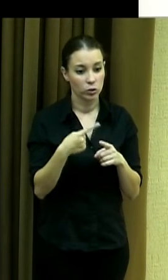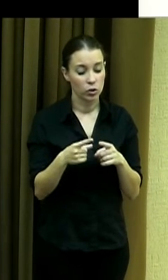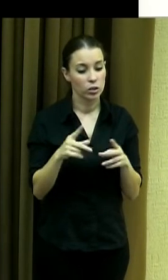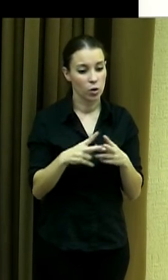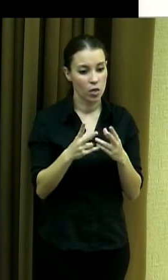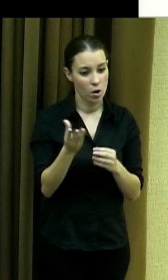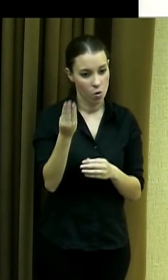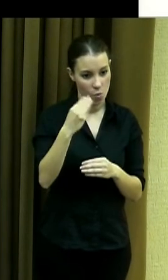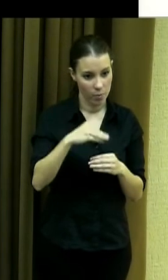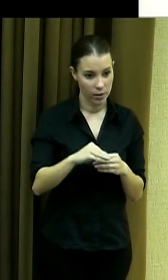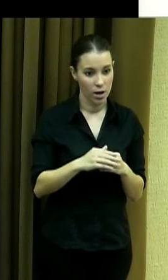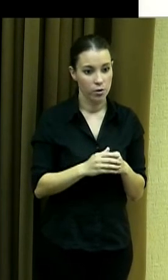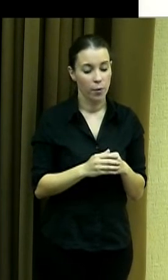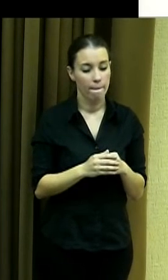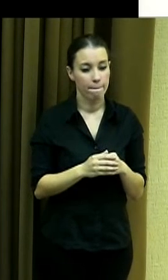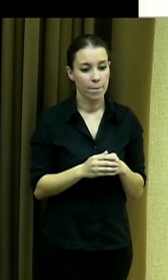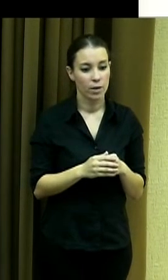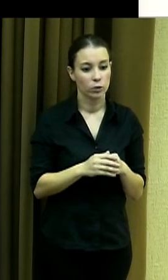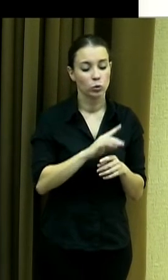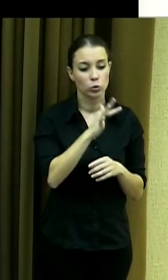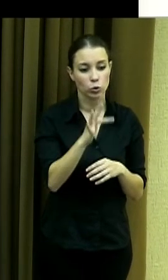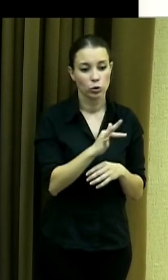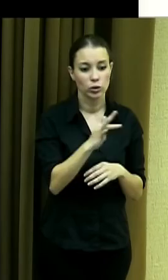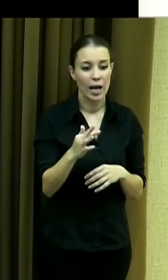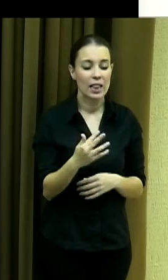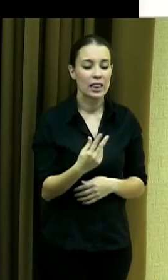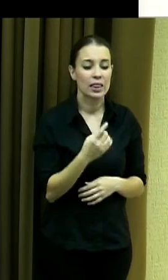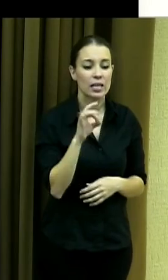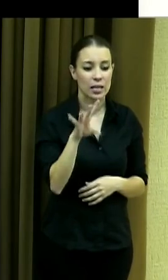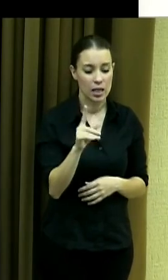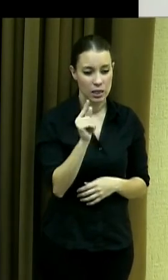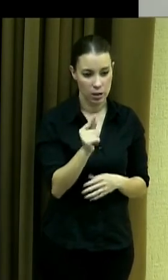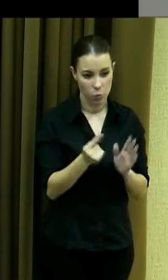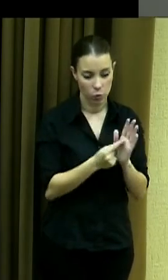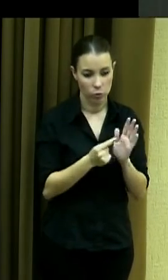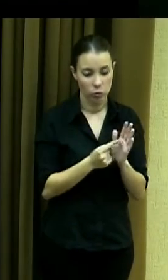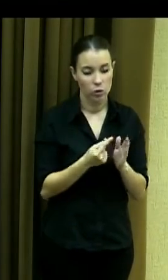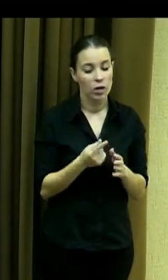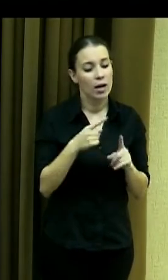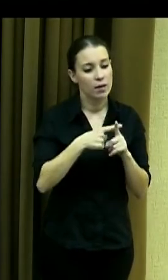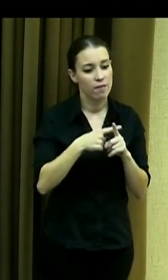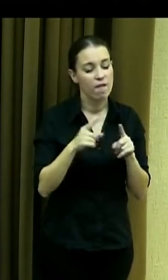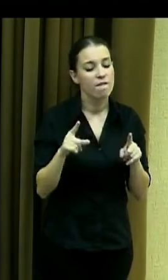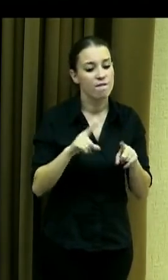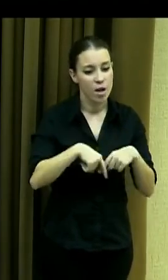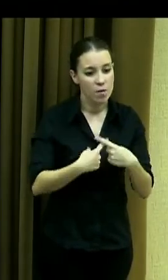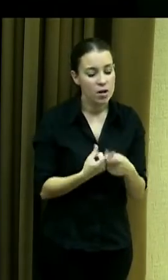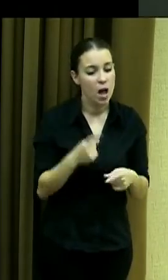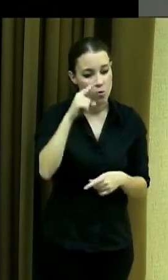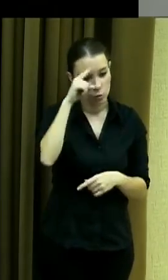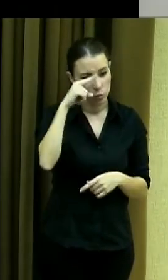que tienen un total de 15 puntos. Ahí se valora el nivel familiar, cultural, entorno, económico, social, laboral,